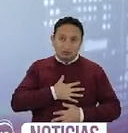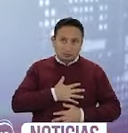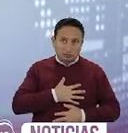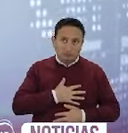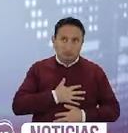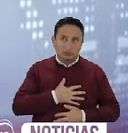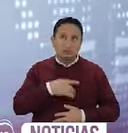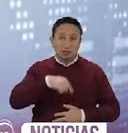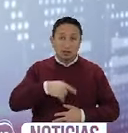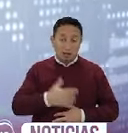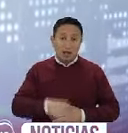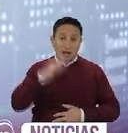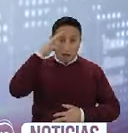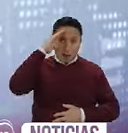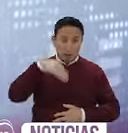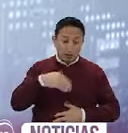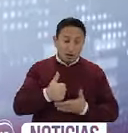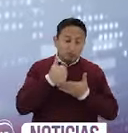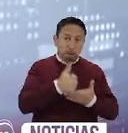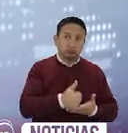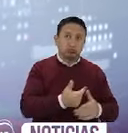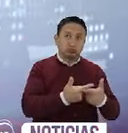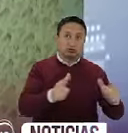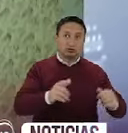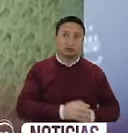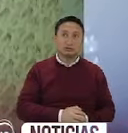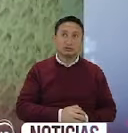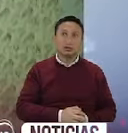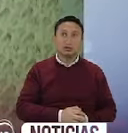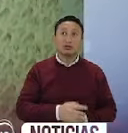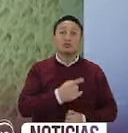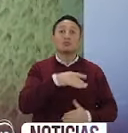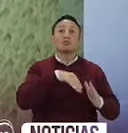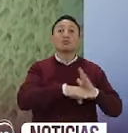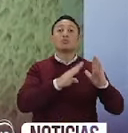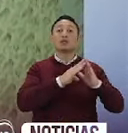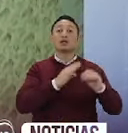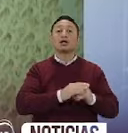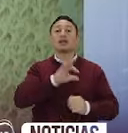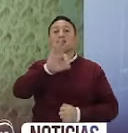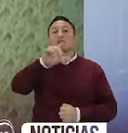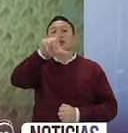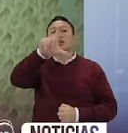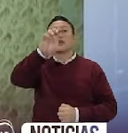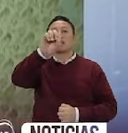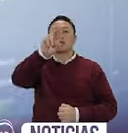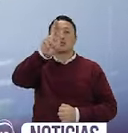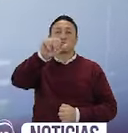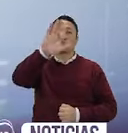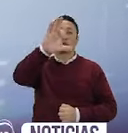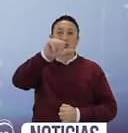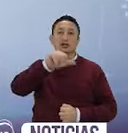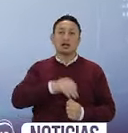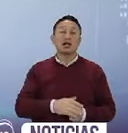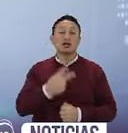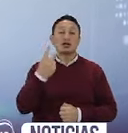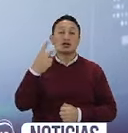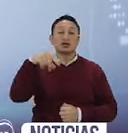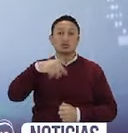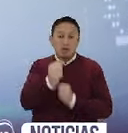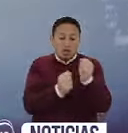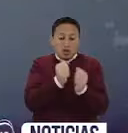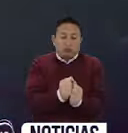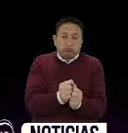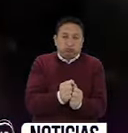hasta que fue rescatado por la Policía Nacional cuando estaba en esa casa de la Floresta 2 al sur de Guayaquil, vendado con las manos y